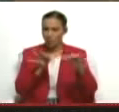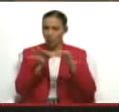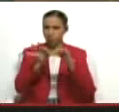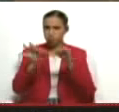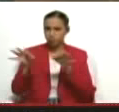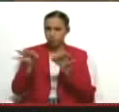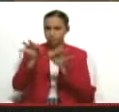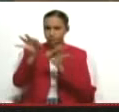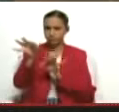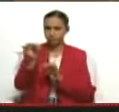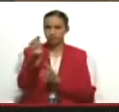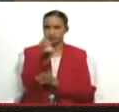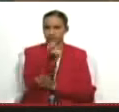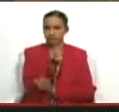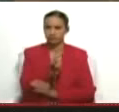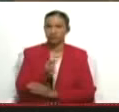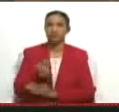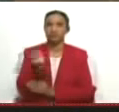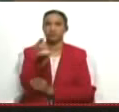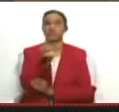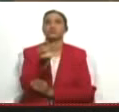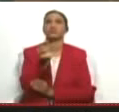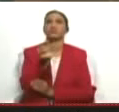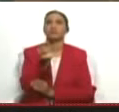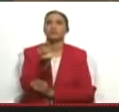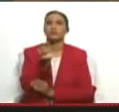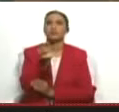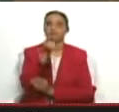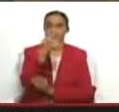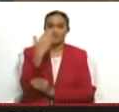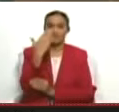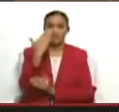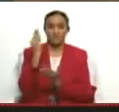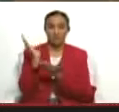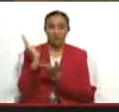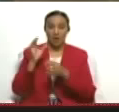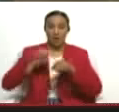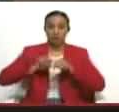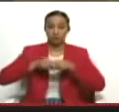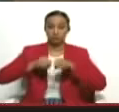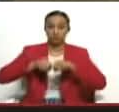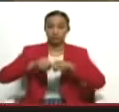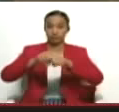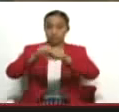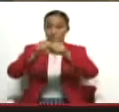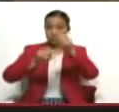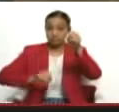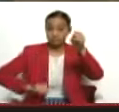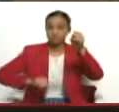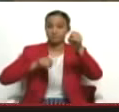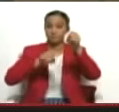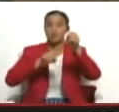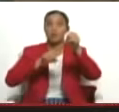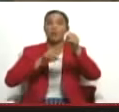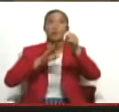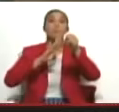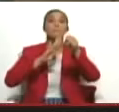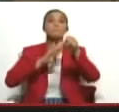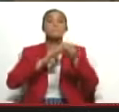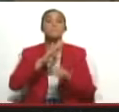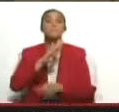pertenecen a la cadena de custodia que tiene el Ministerio Público verdad y